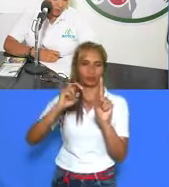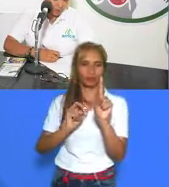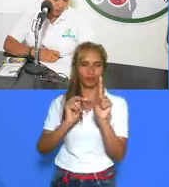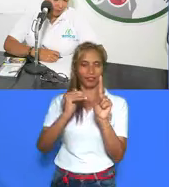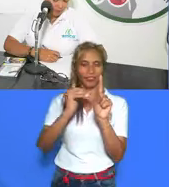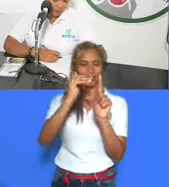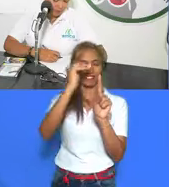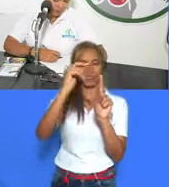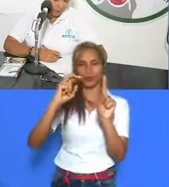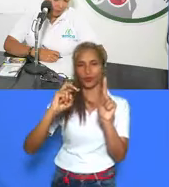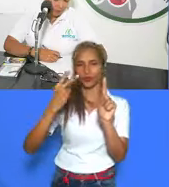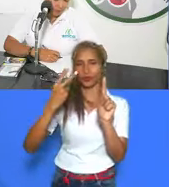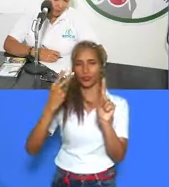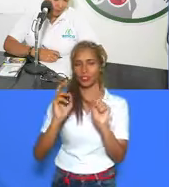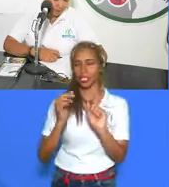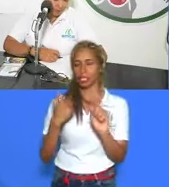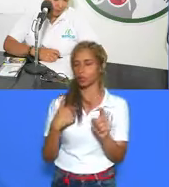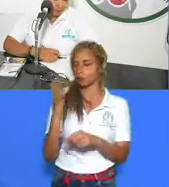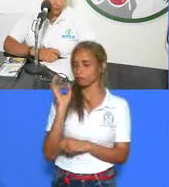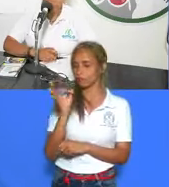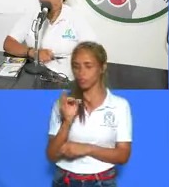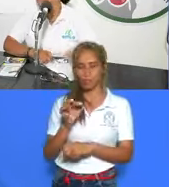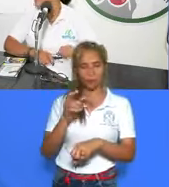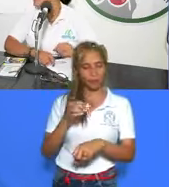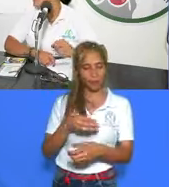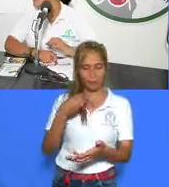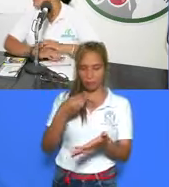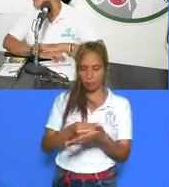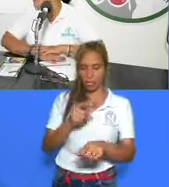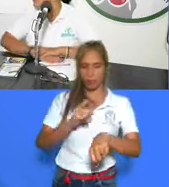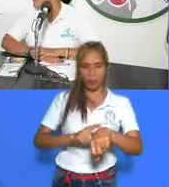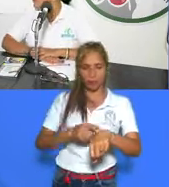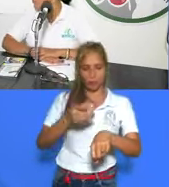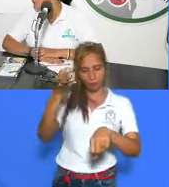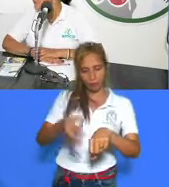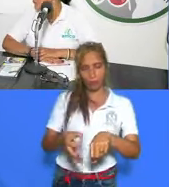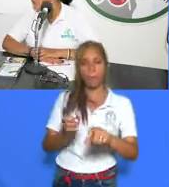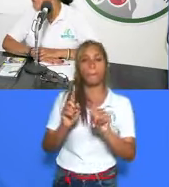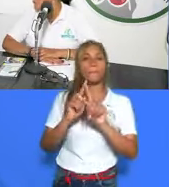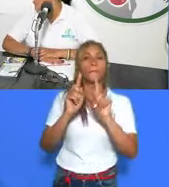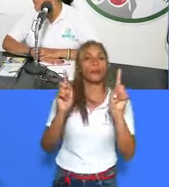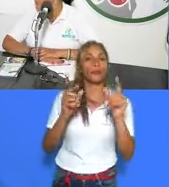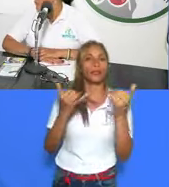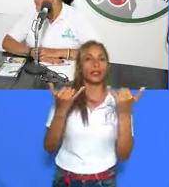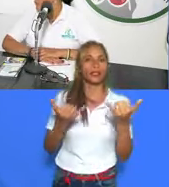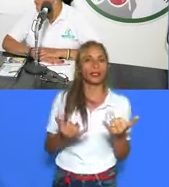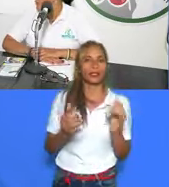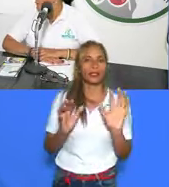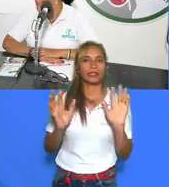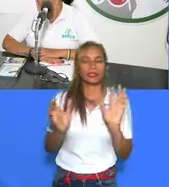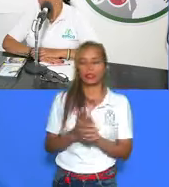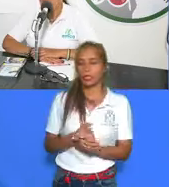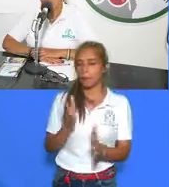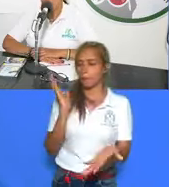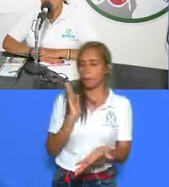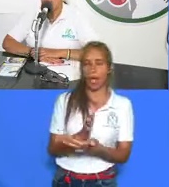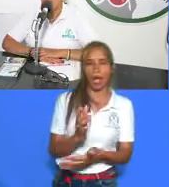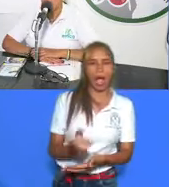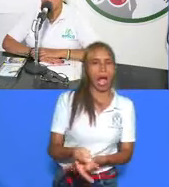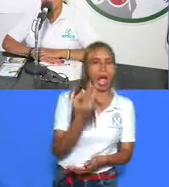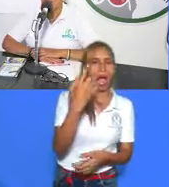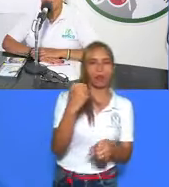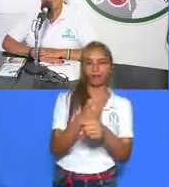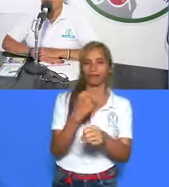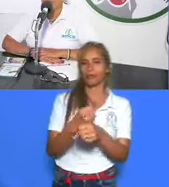soy muy puntual con el pago de mi factura, pero en esta ocasión, por X o Y motivo, que puede ser algo que se le presente a uno, se quedó sin empleo, alguna otra cosa